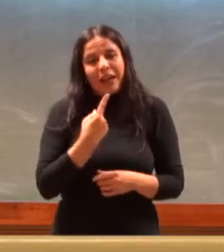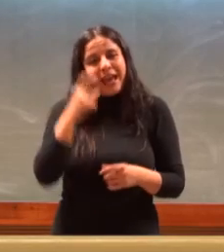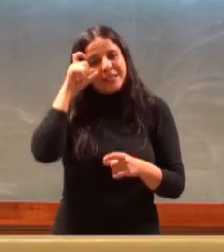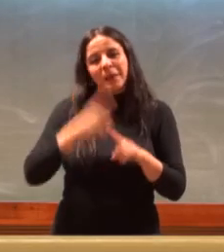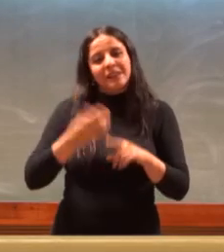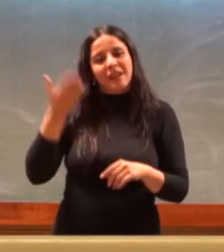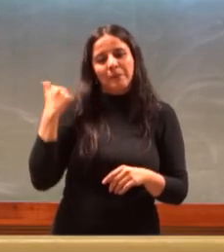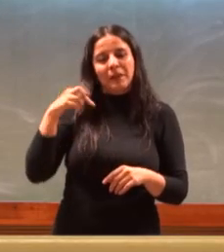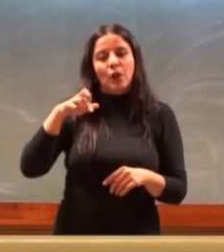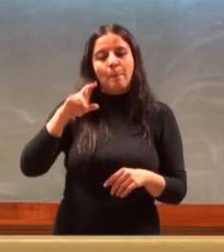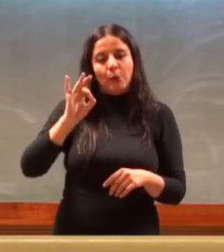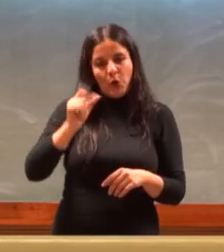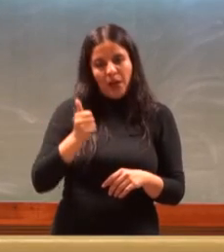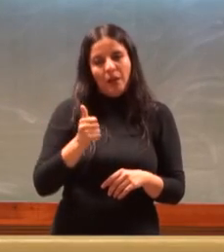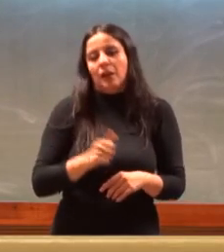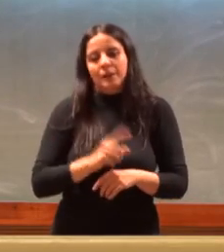para